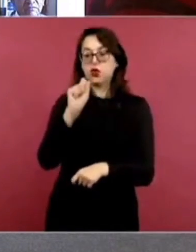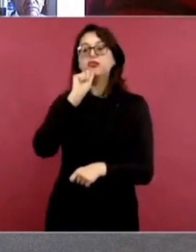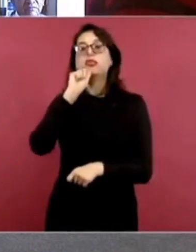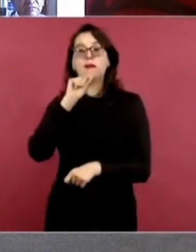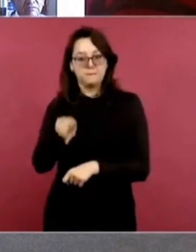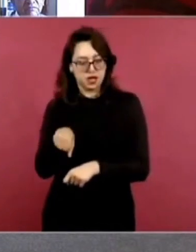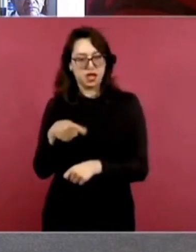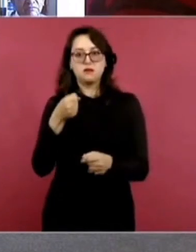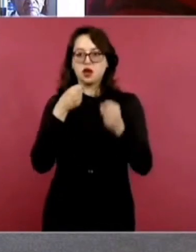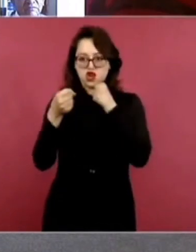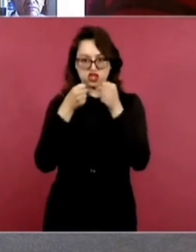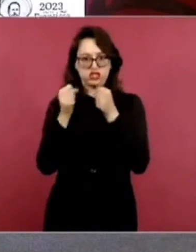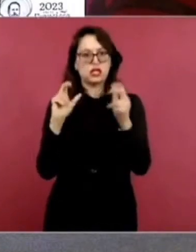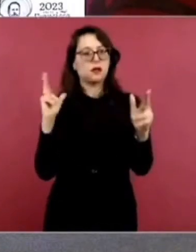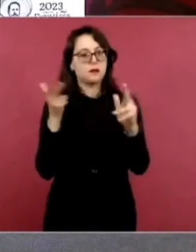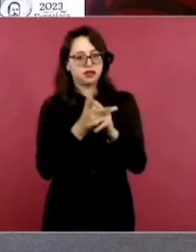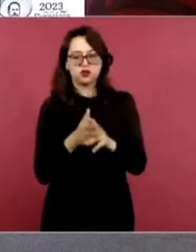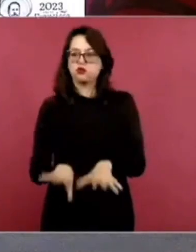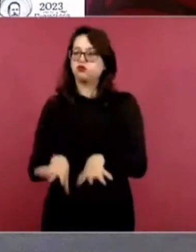todavía. Adelante.